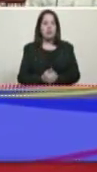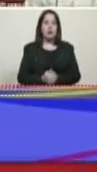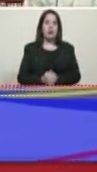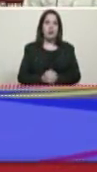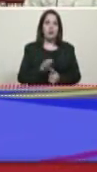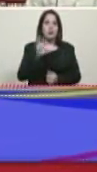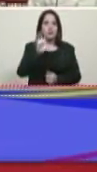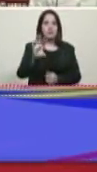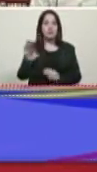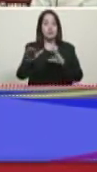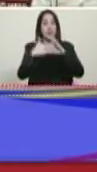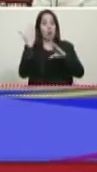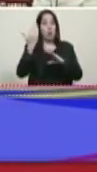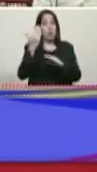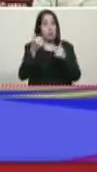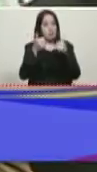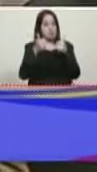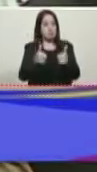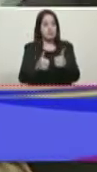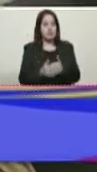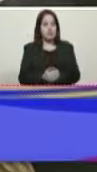un país de avanzada